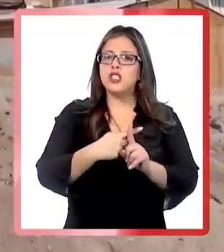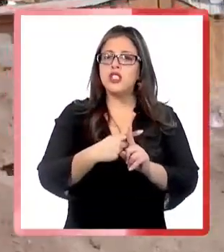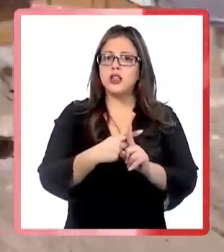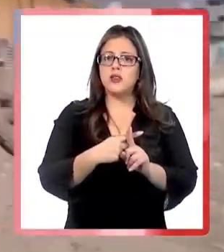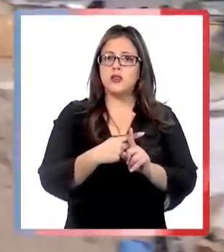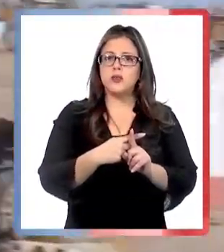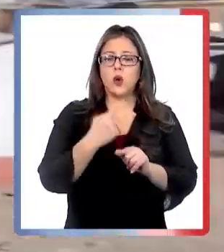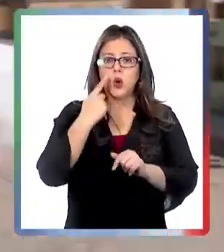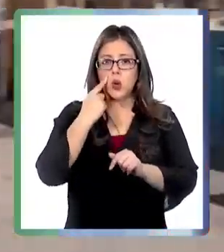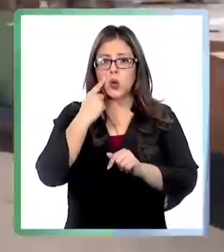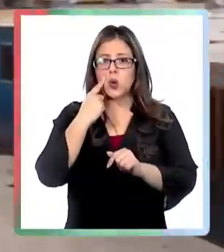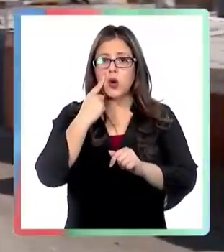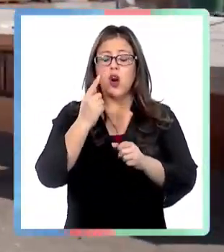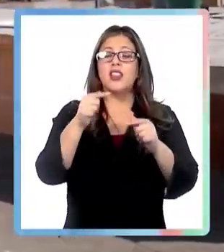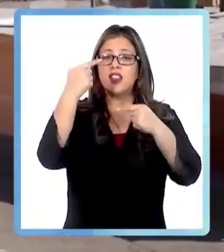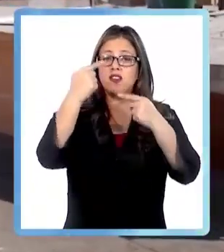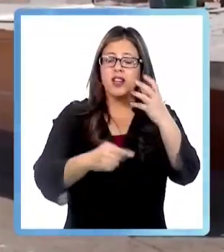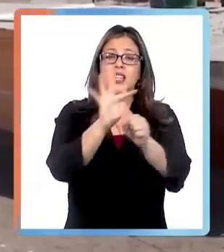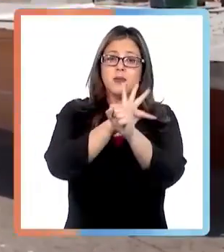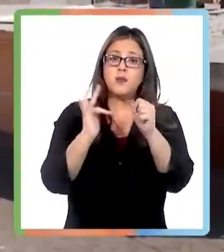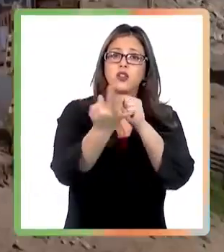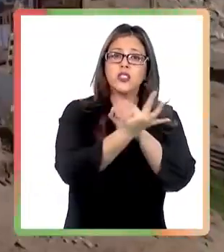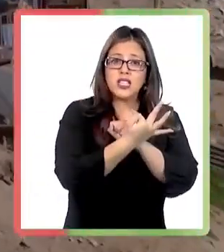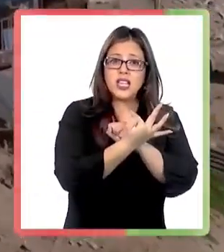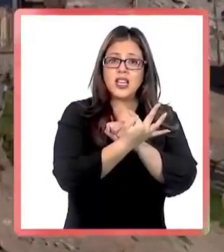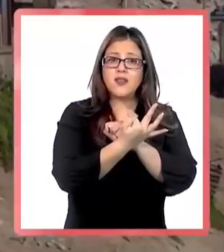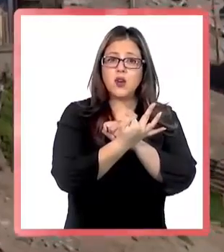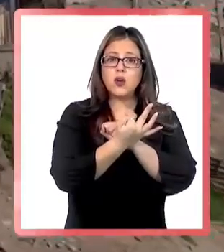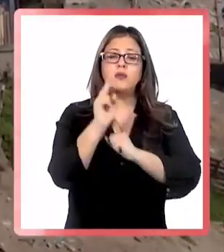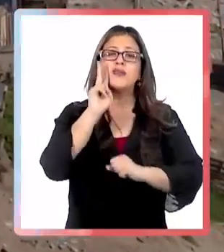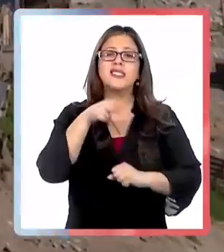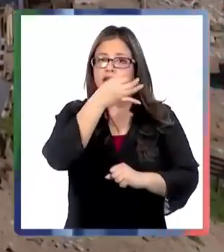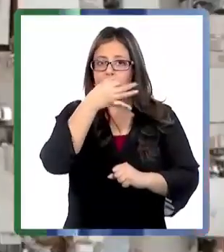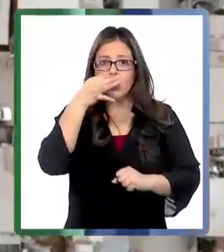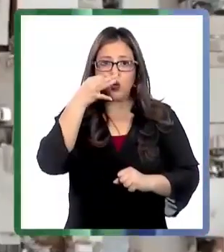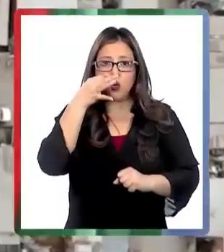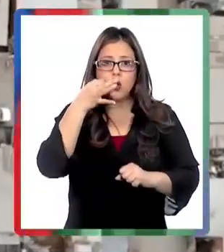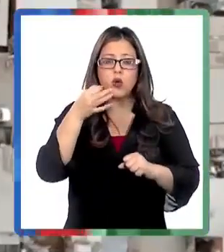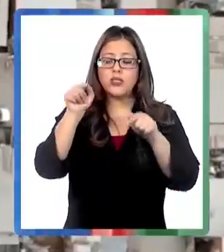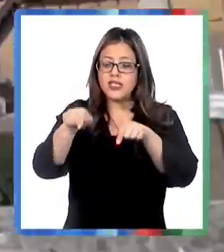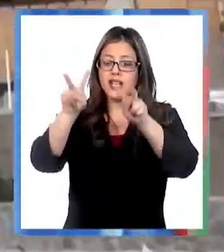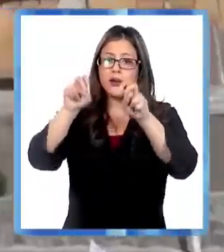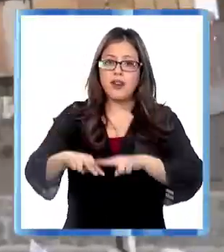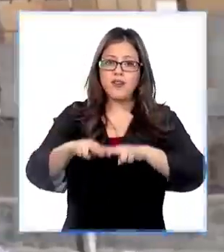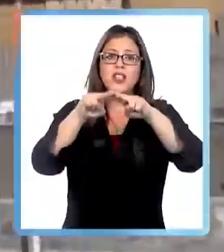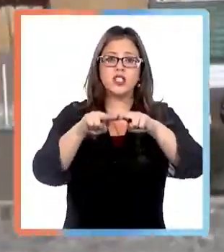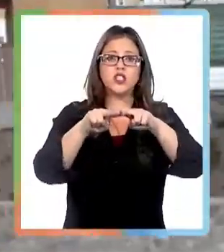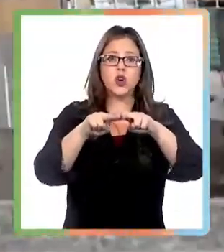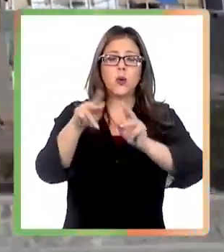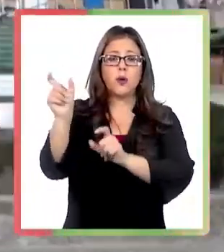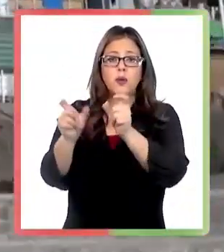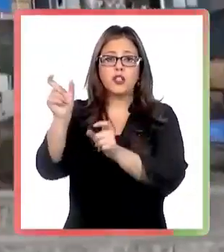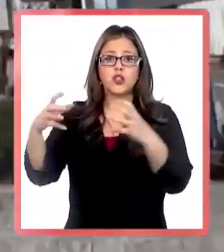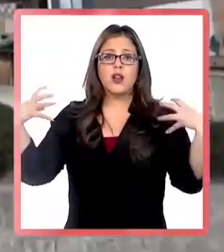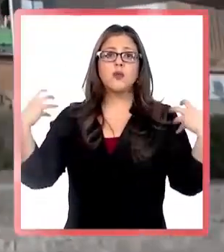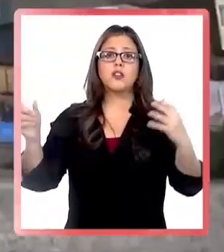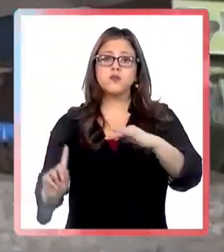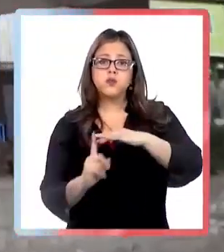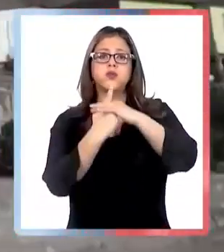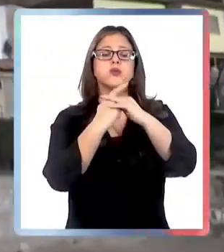fundaciones son entidades sin fines de lucro, cuyos fondos creados por sus fundadores son para la beneficencia,